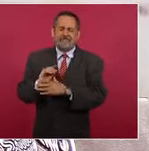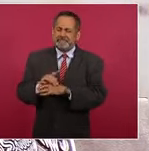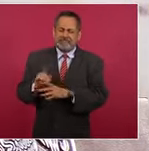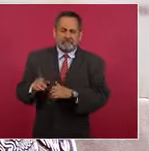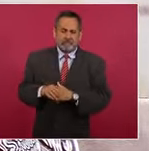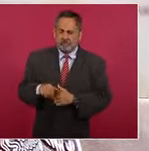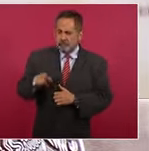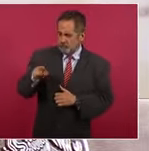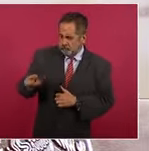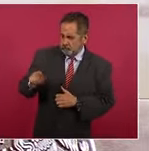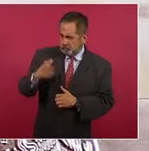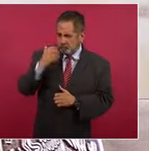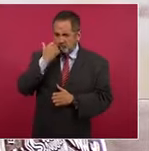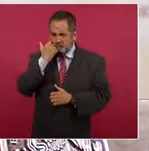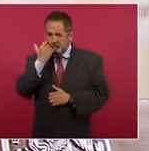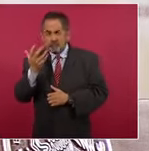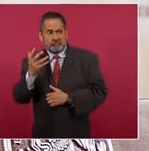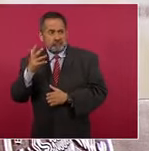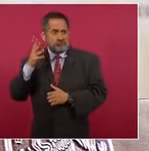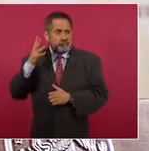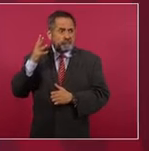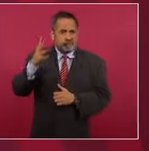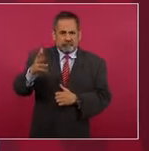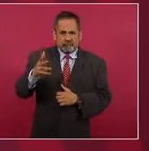si tú quieres tener